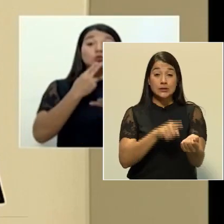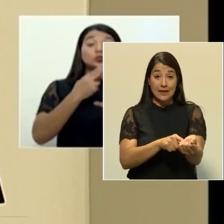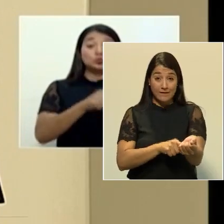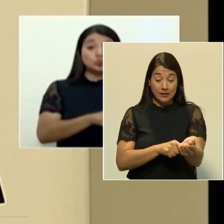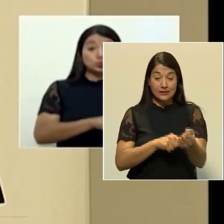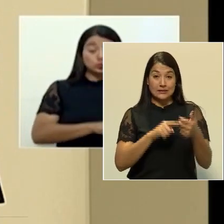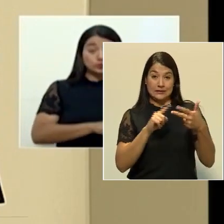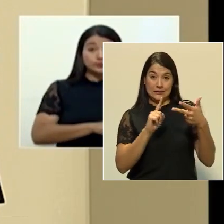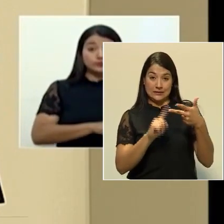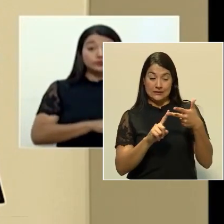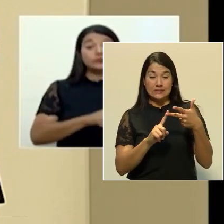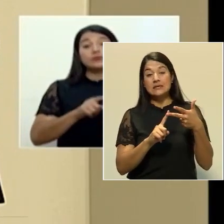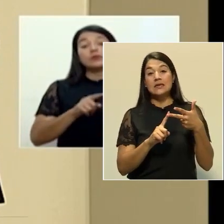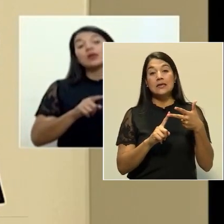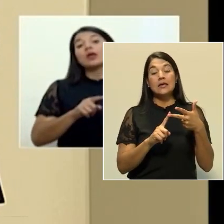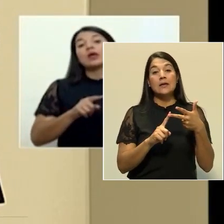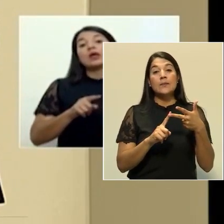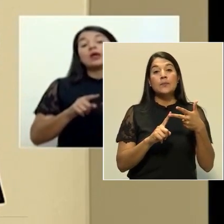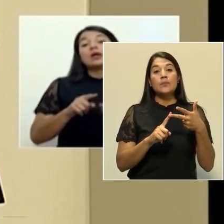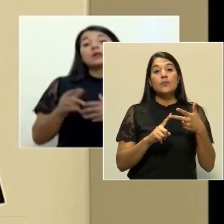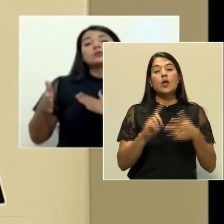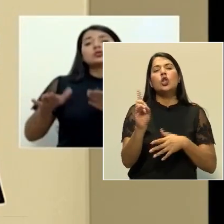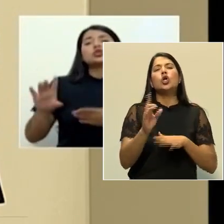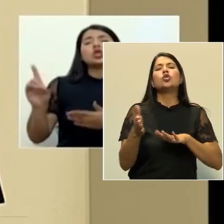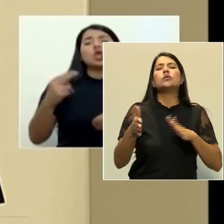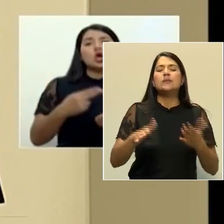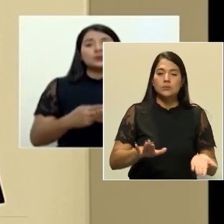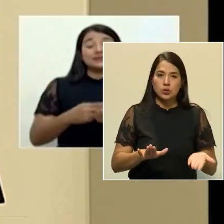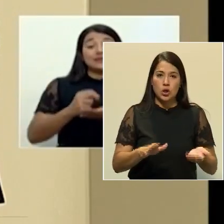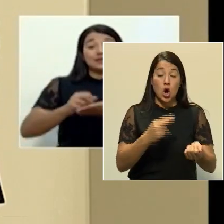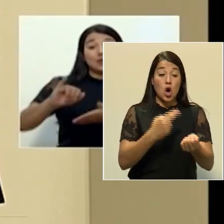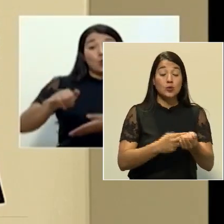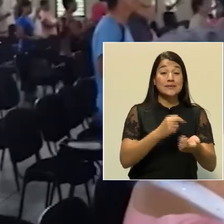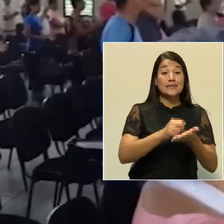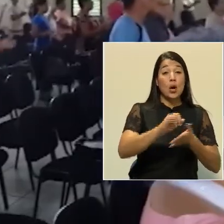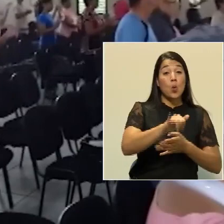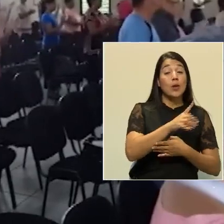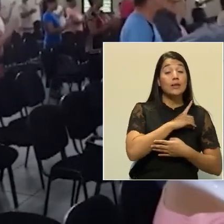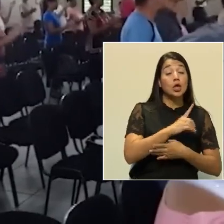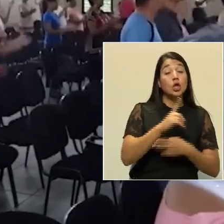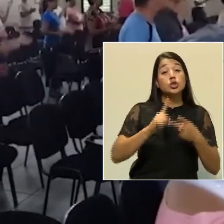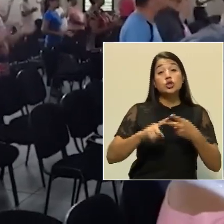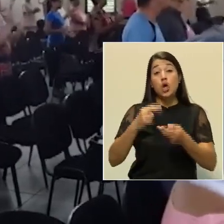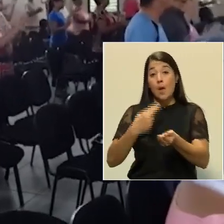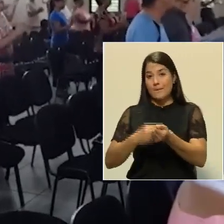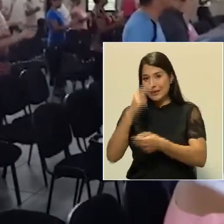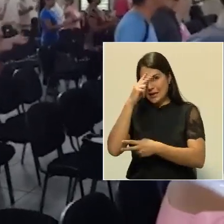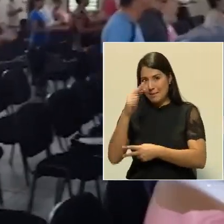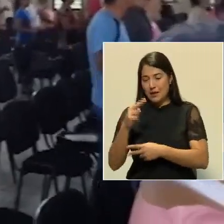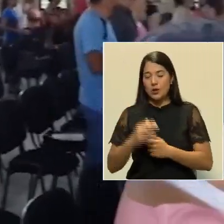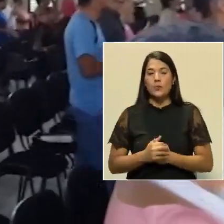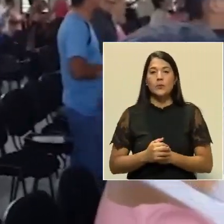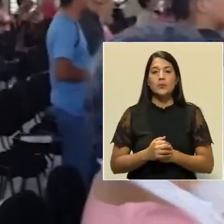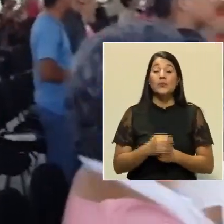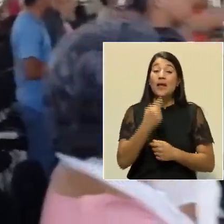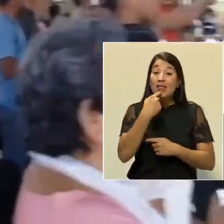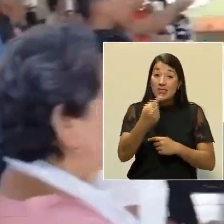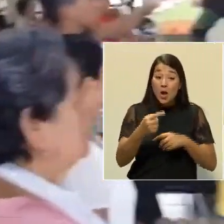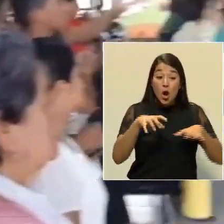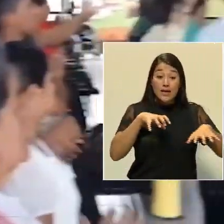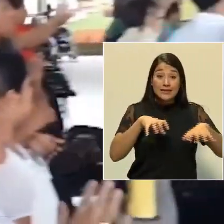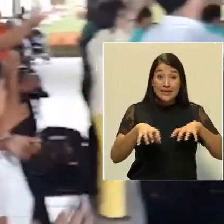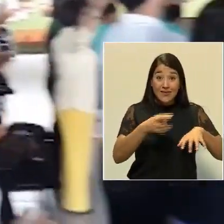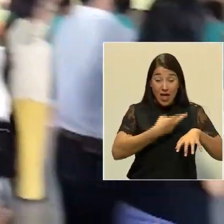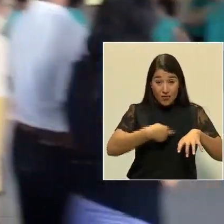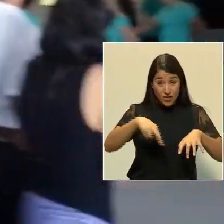diabetes. Los decesos se registraron en los hospitales San Juan de Dios y Hospital México. Por otro lado, Salas aclaró que los cultos y